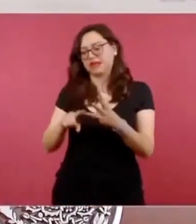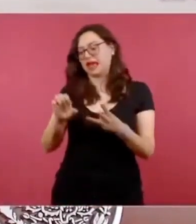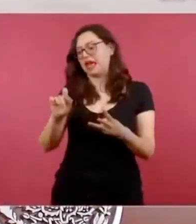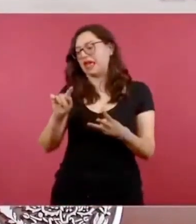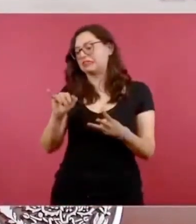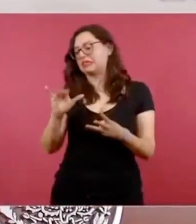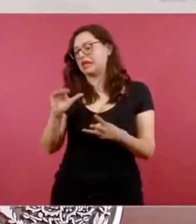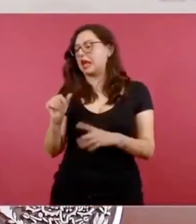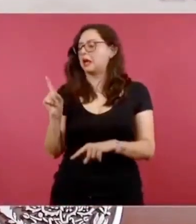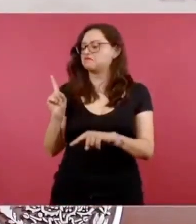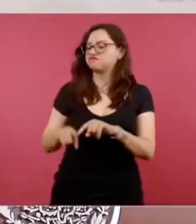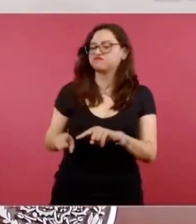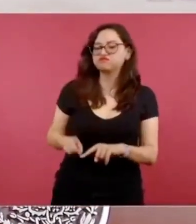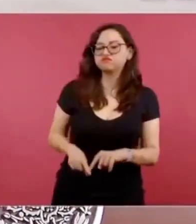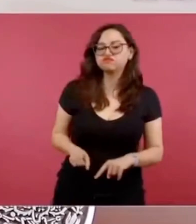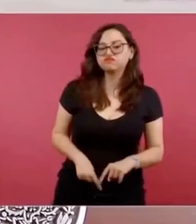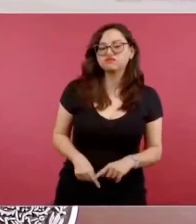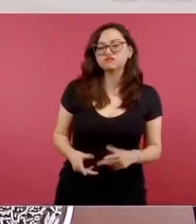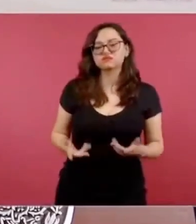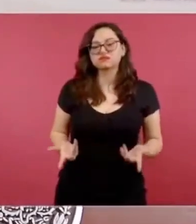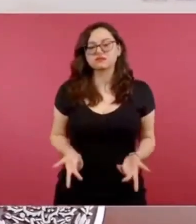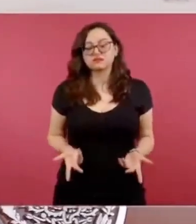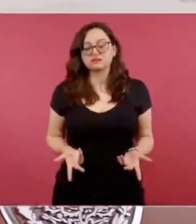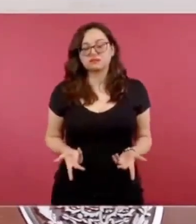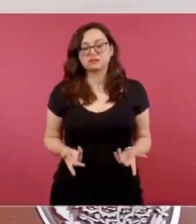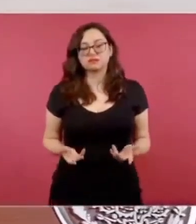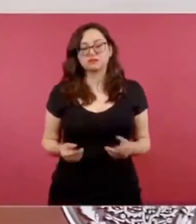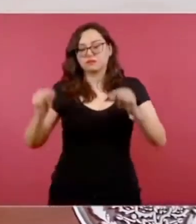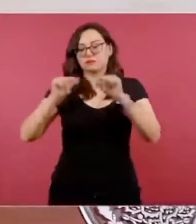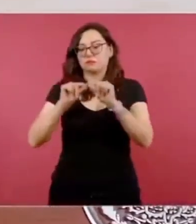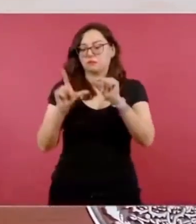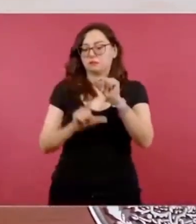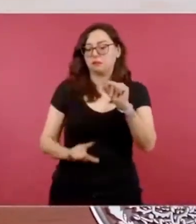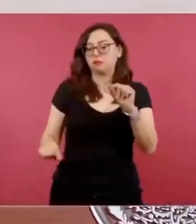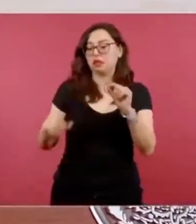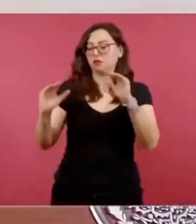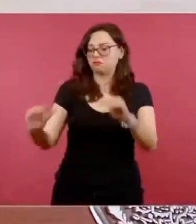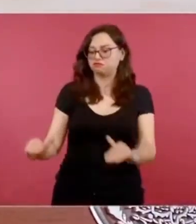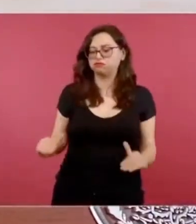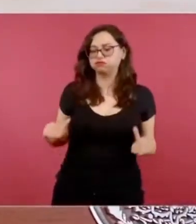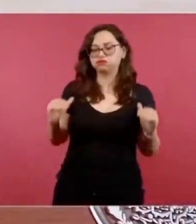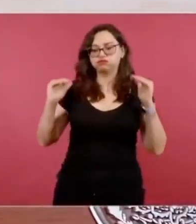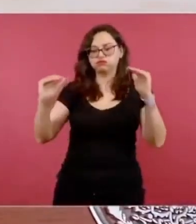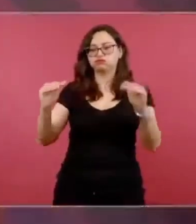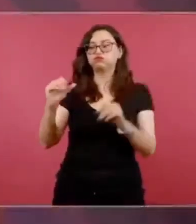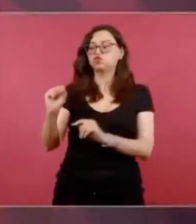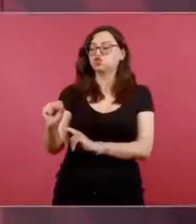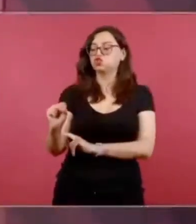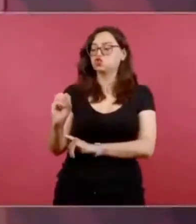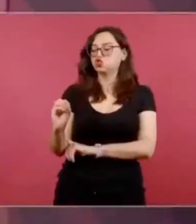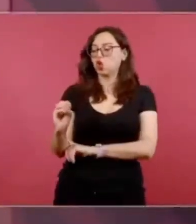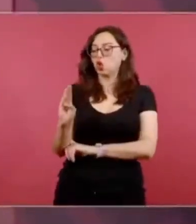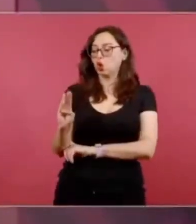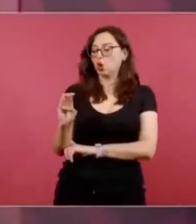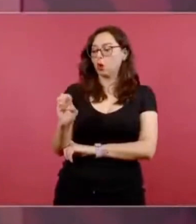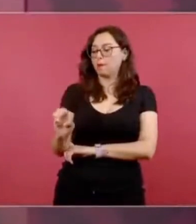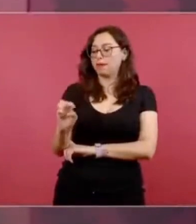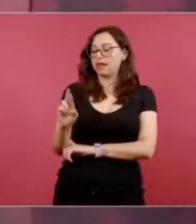y conceptos como el de soberanía se consideraban obsoletos,